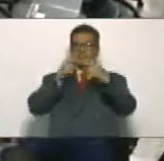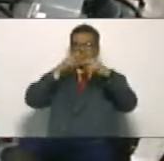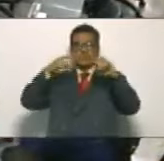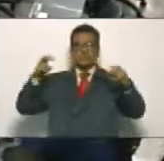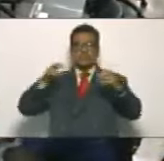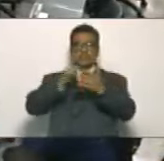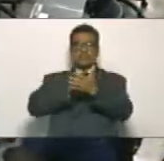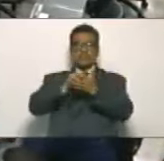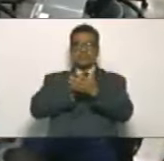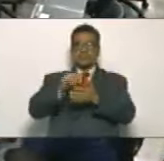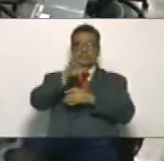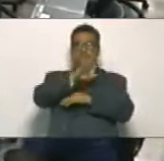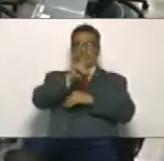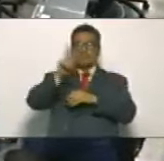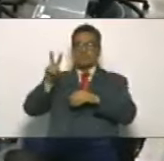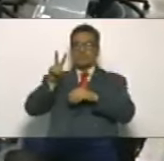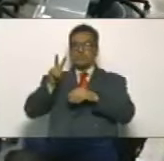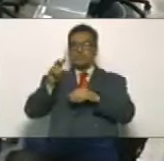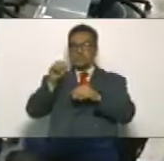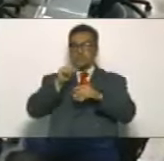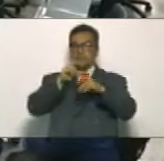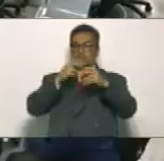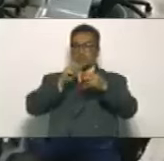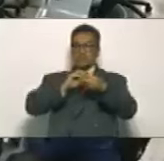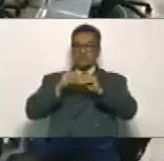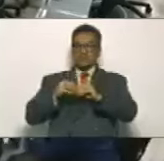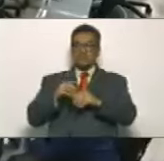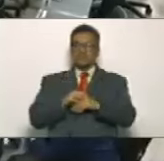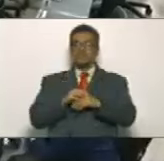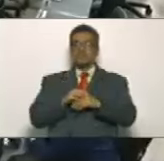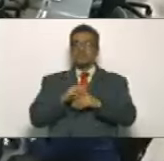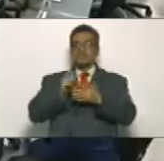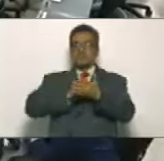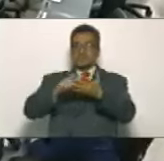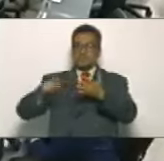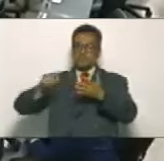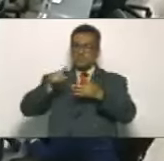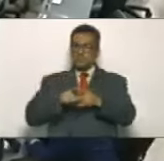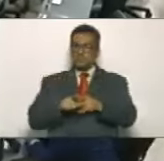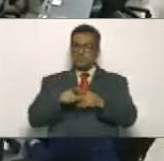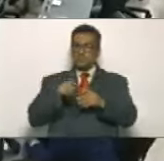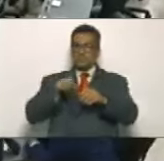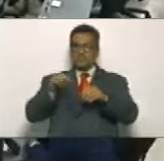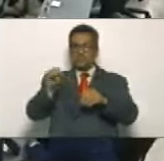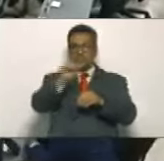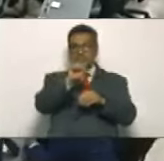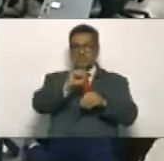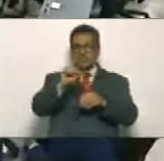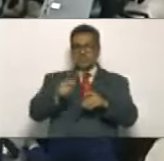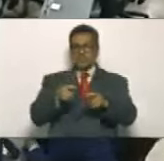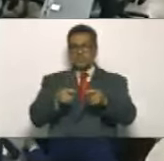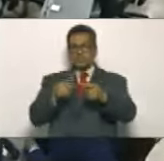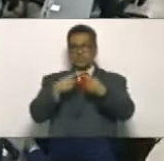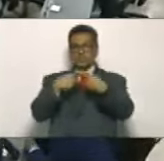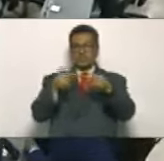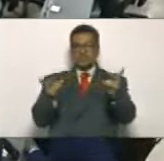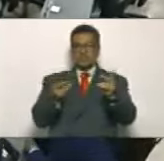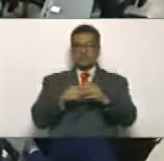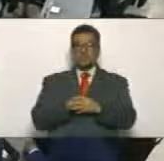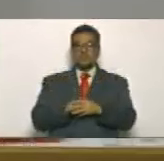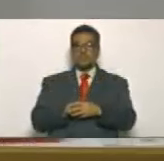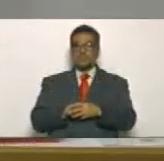epígrafe del artículo 52, el cual queda redactado en los siguientes términos. Epígrafe, transporte público. Es todo, ciudadana